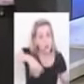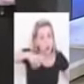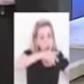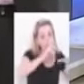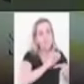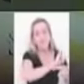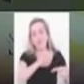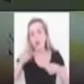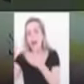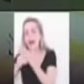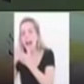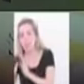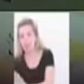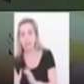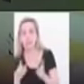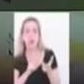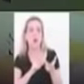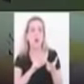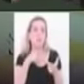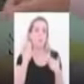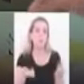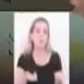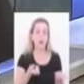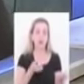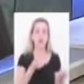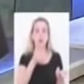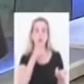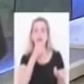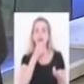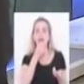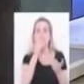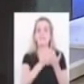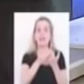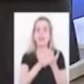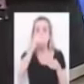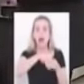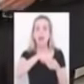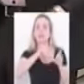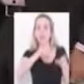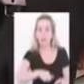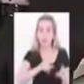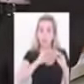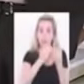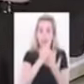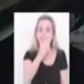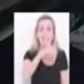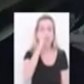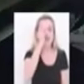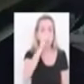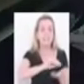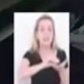empleados 120 empleados que son las estructuras de prensa más grandes que existen en la argentina 90 mil